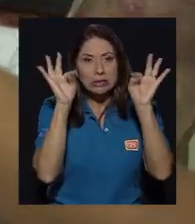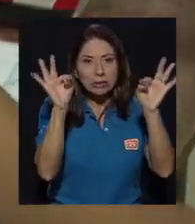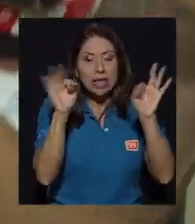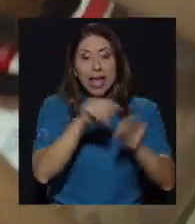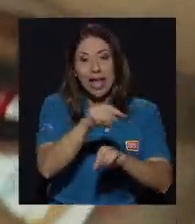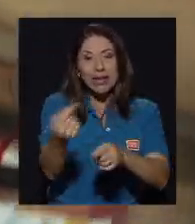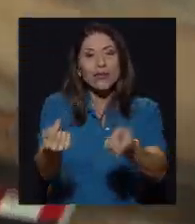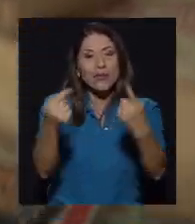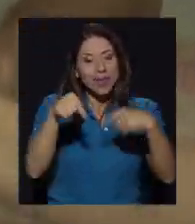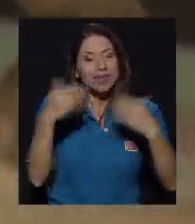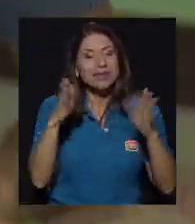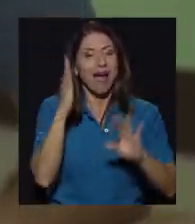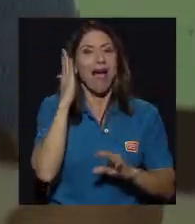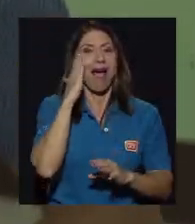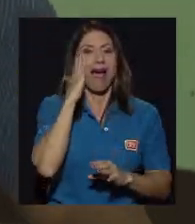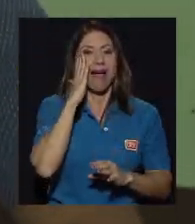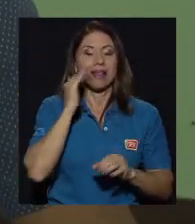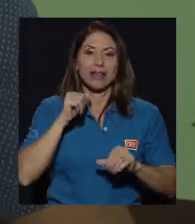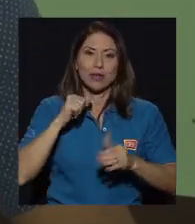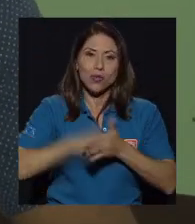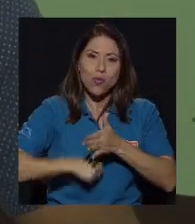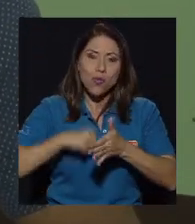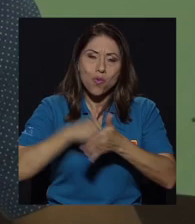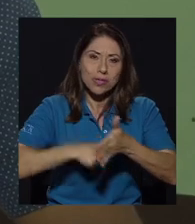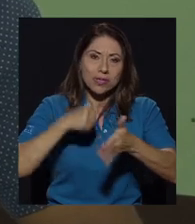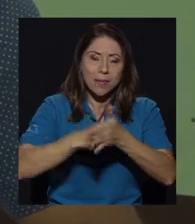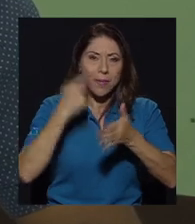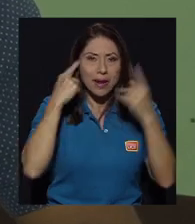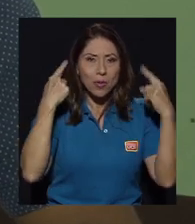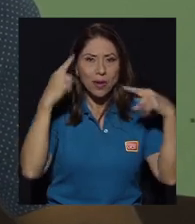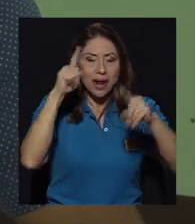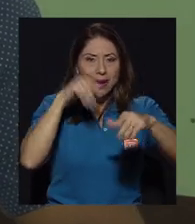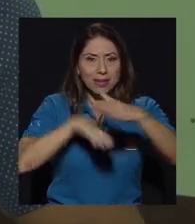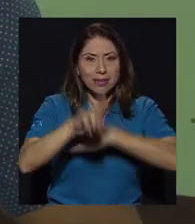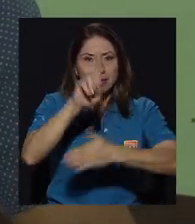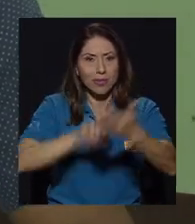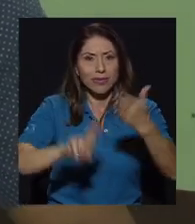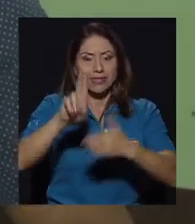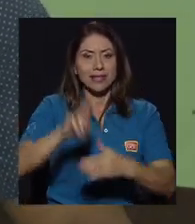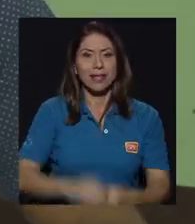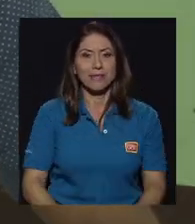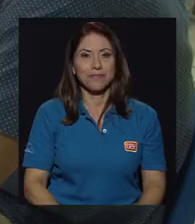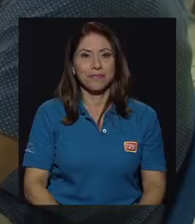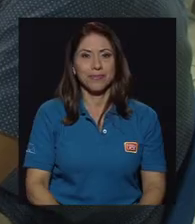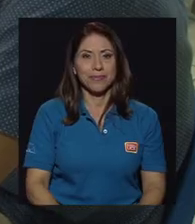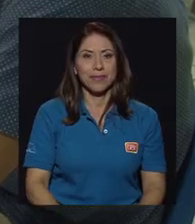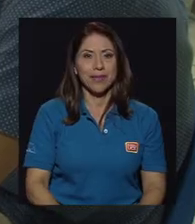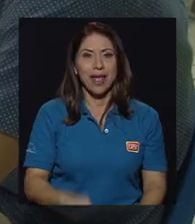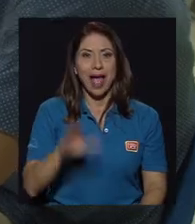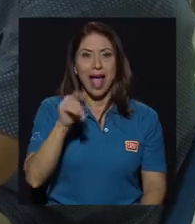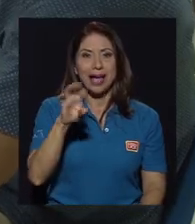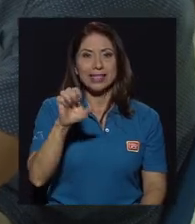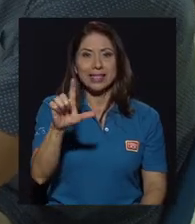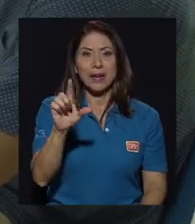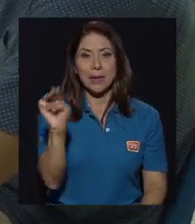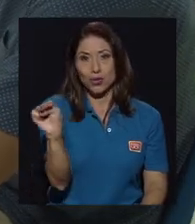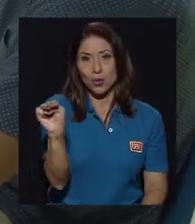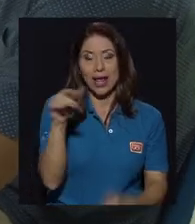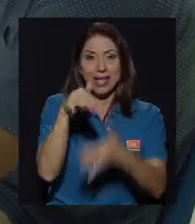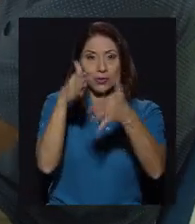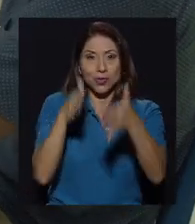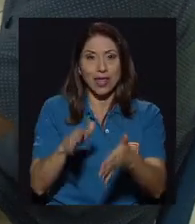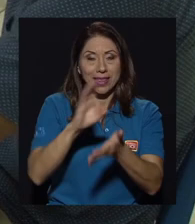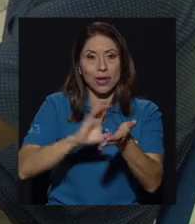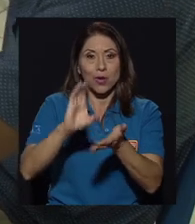y ya saben más a lo que van y luchan por poder llegar hasta la universidad, ¿verdad? Axel Mayorga es estudiante del